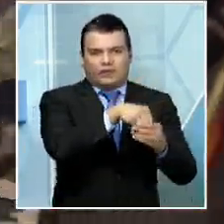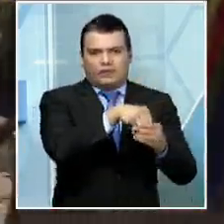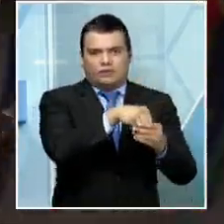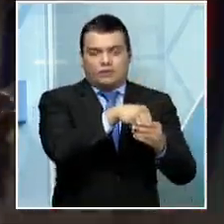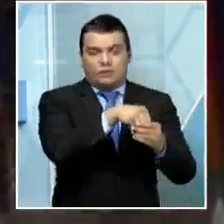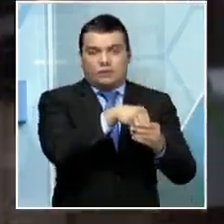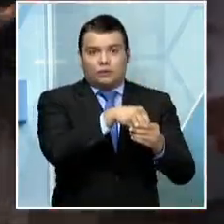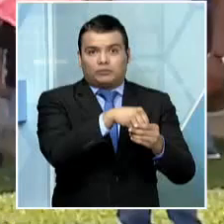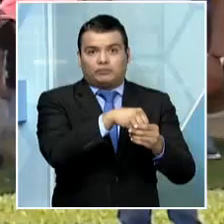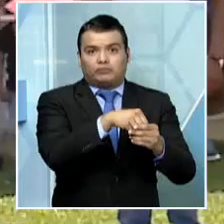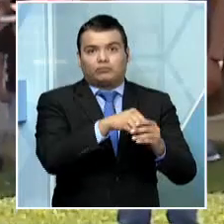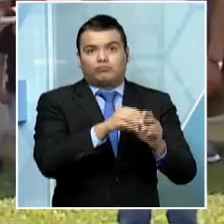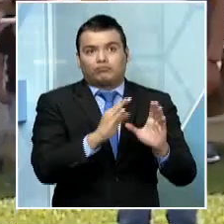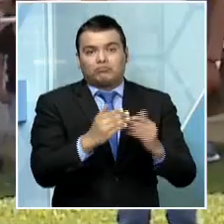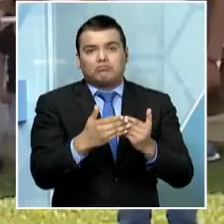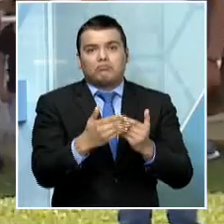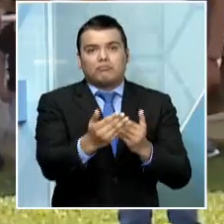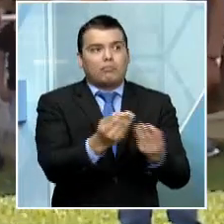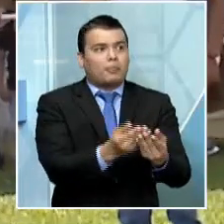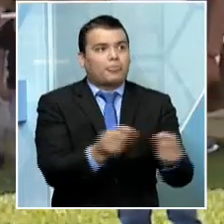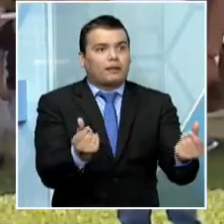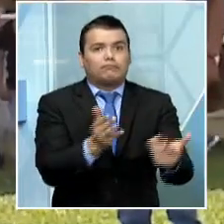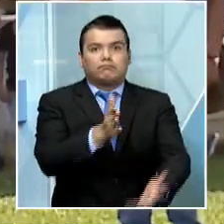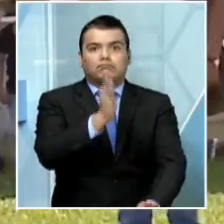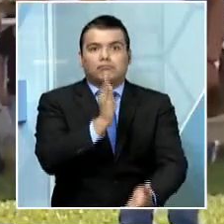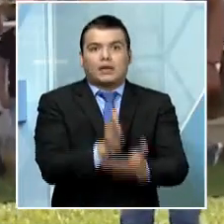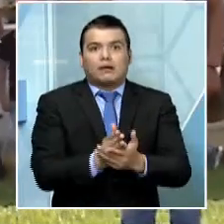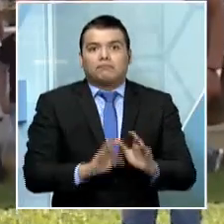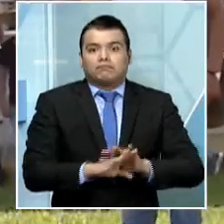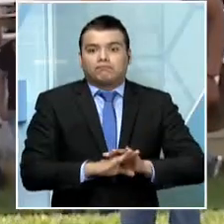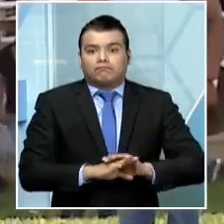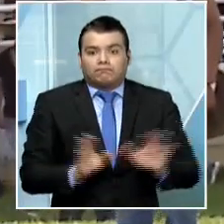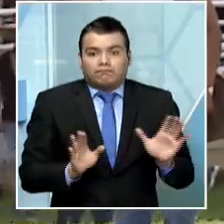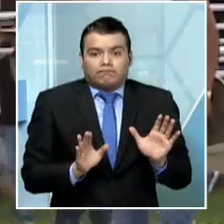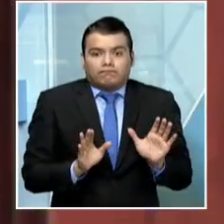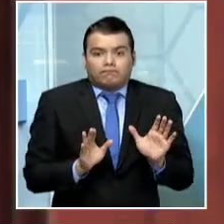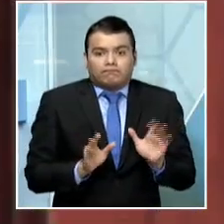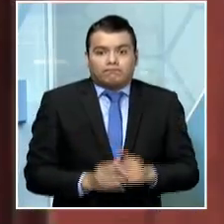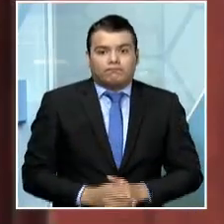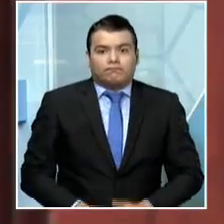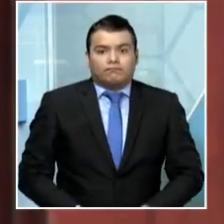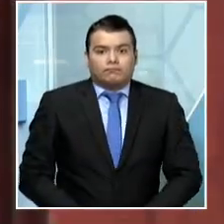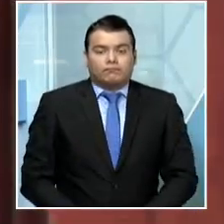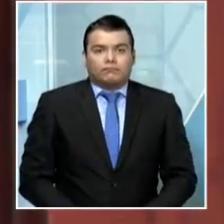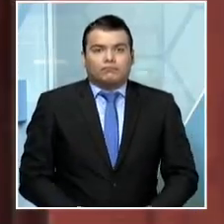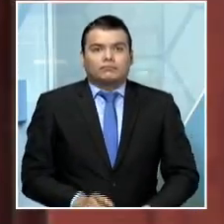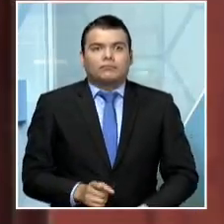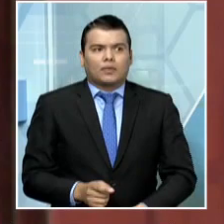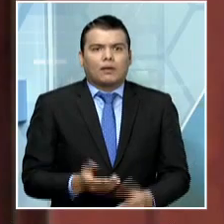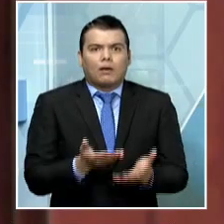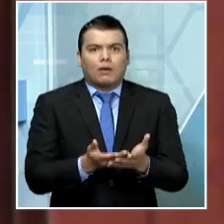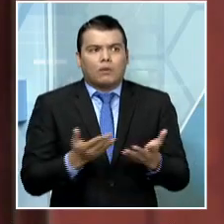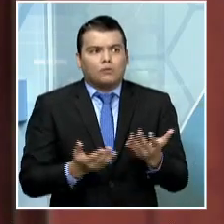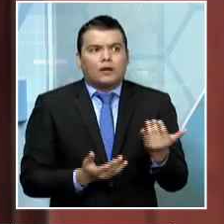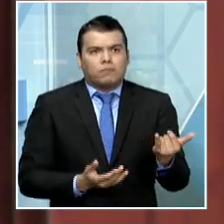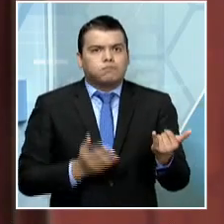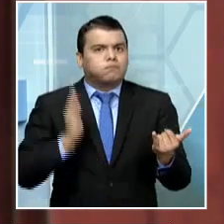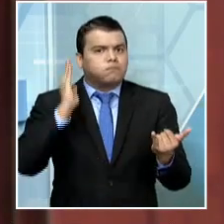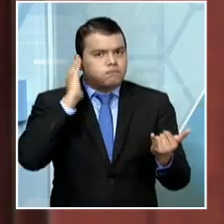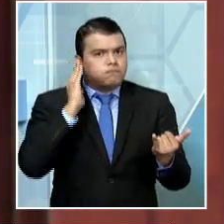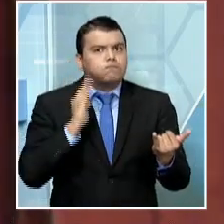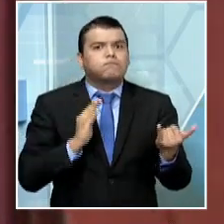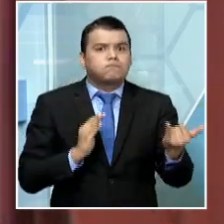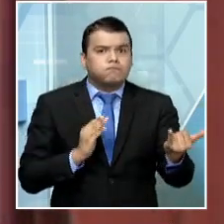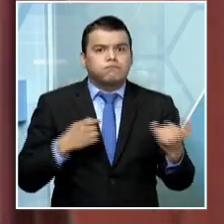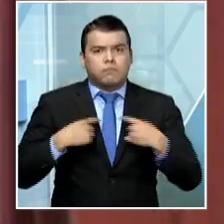Jamundí. Sin embargo, horas después no se tuvo más rastro de él. Se encontraron sus pertenencias, celular, billetera,